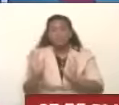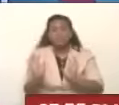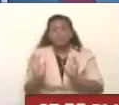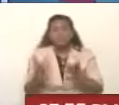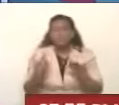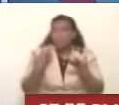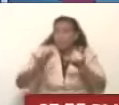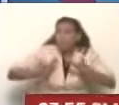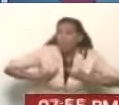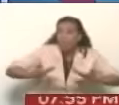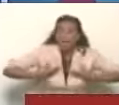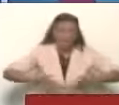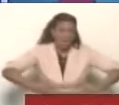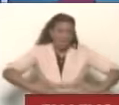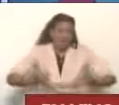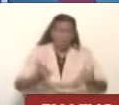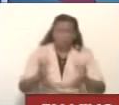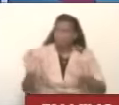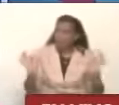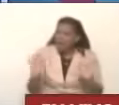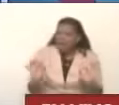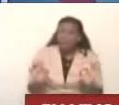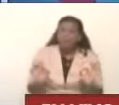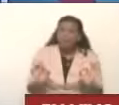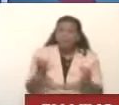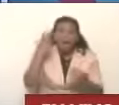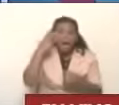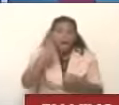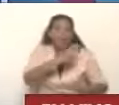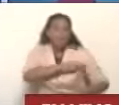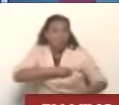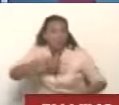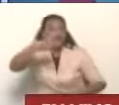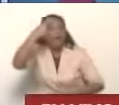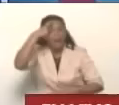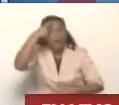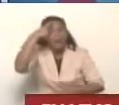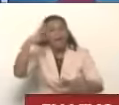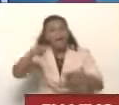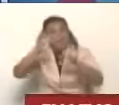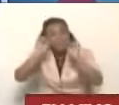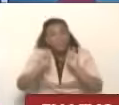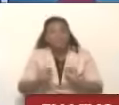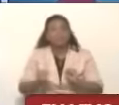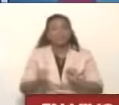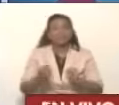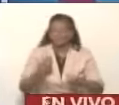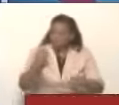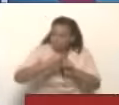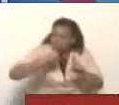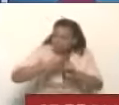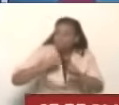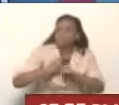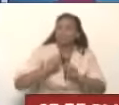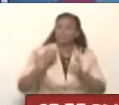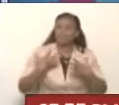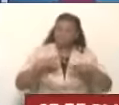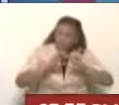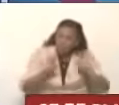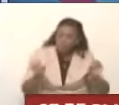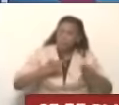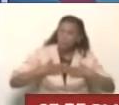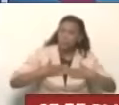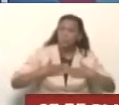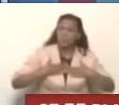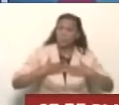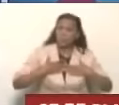ni riquezas, ni propiedades. Pero nos dejó una moral con la cual uno poder luchar en la vida. A donde